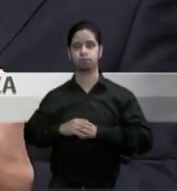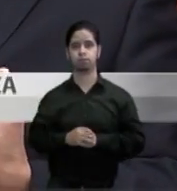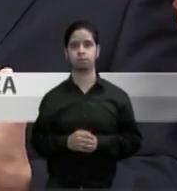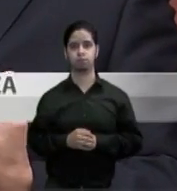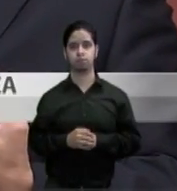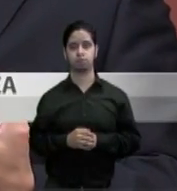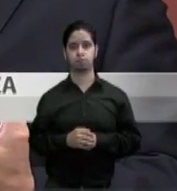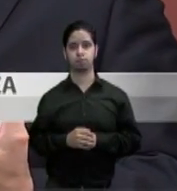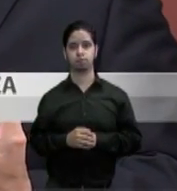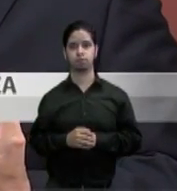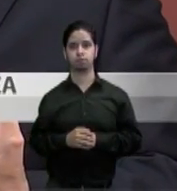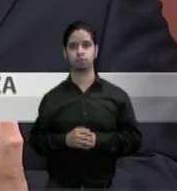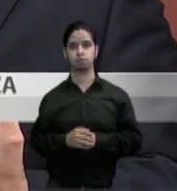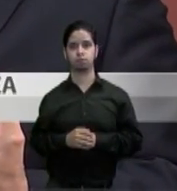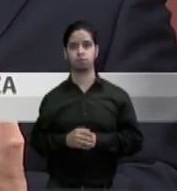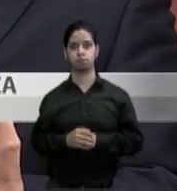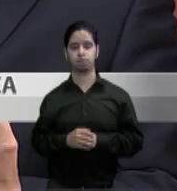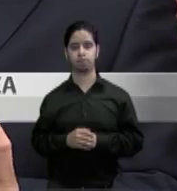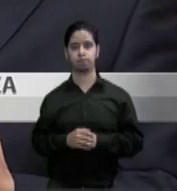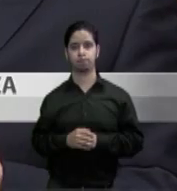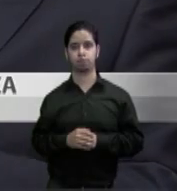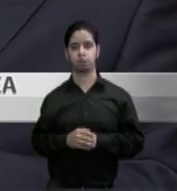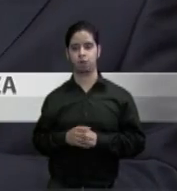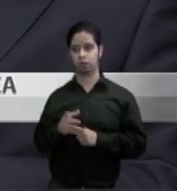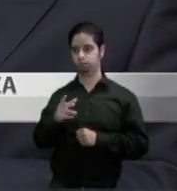Juntando el conocimiento de nosotros de la ley